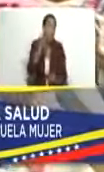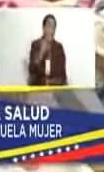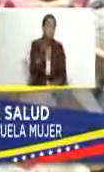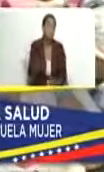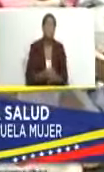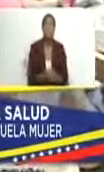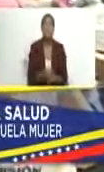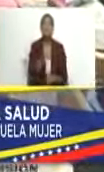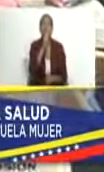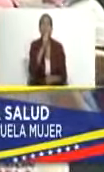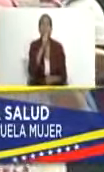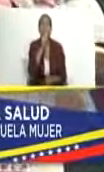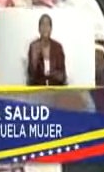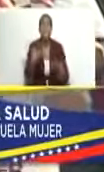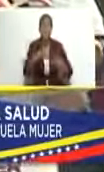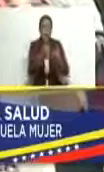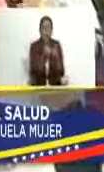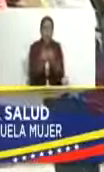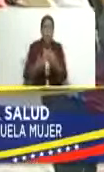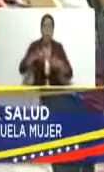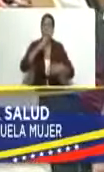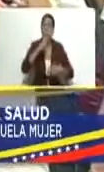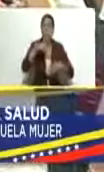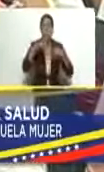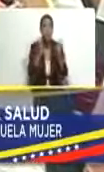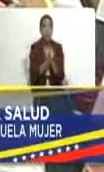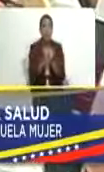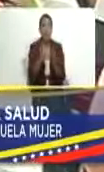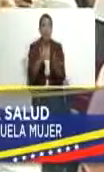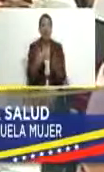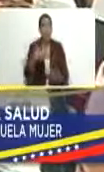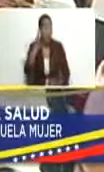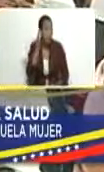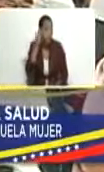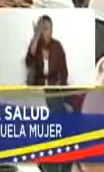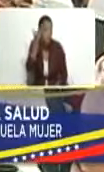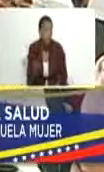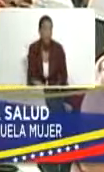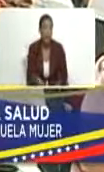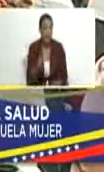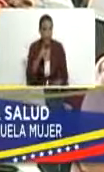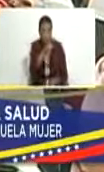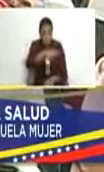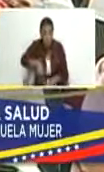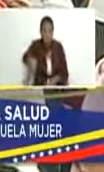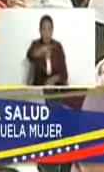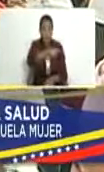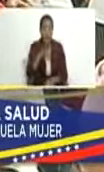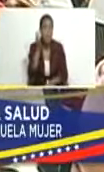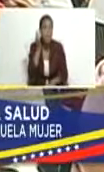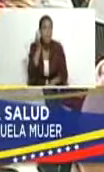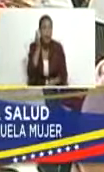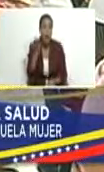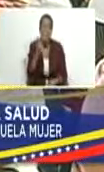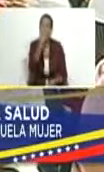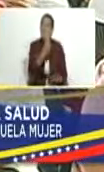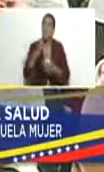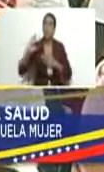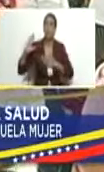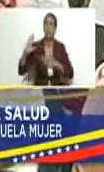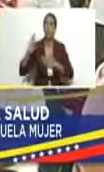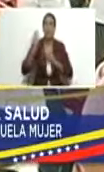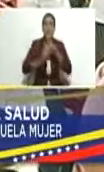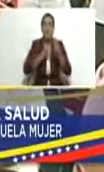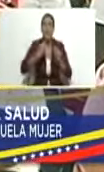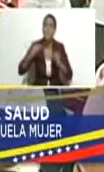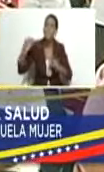¿Quién ganó la batalla contra la guerra económica? Las mujeres. Por eso, mujeres, mi compromiso hoy lo que hace